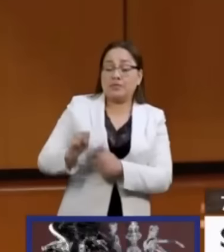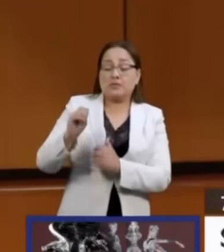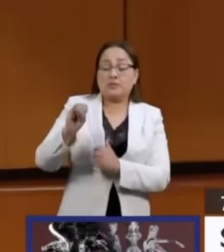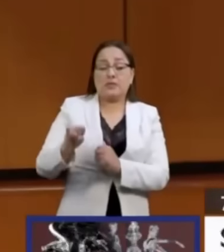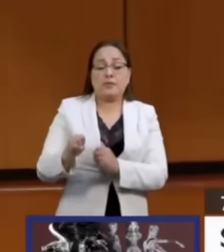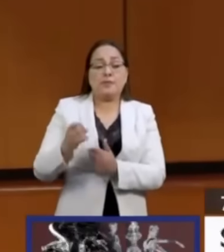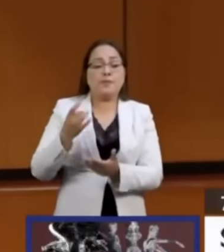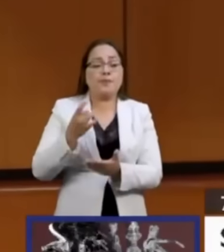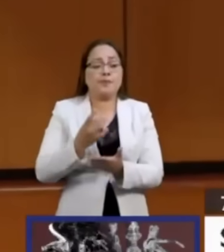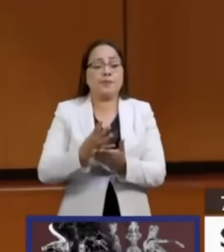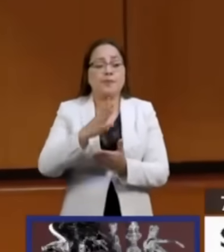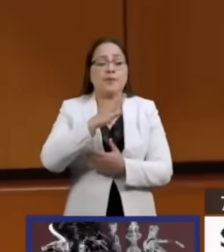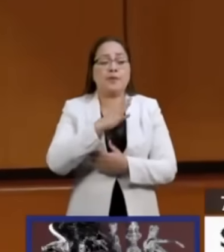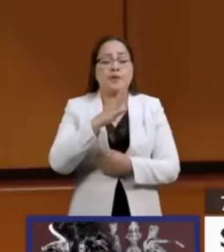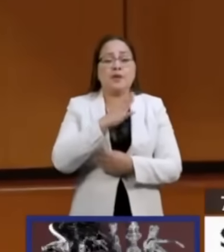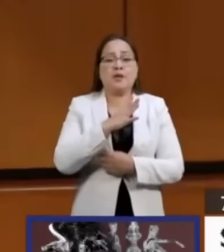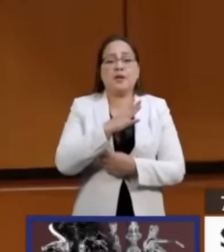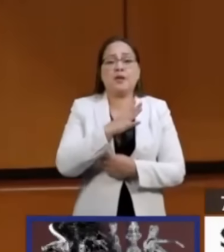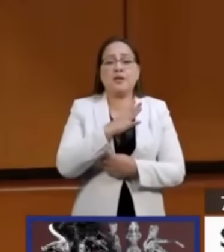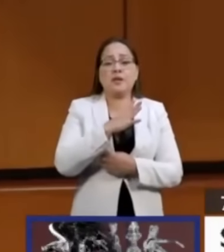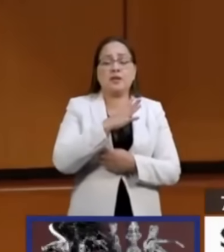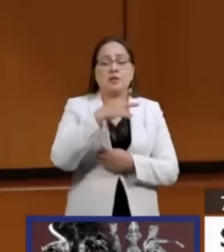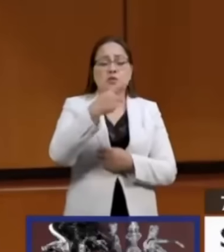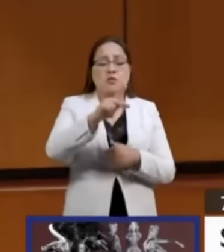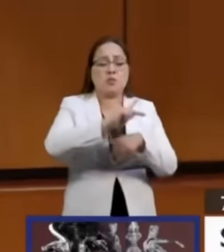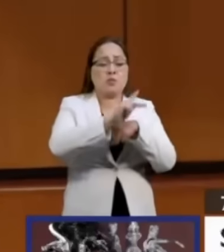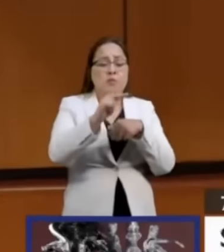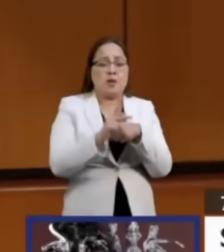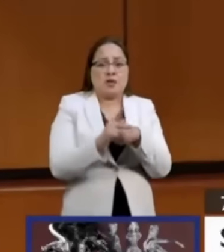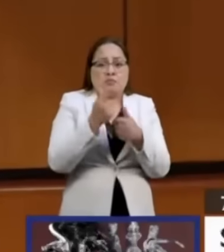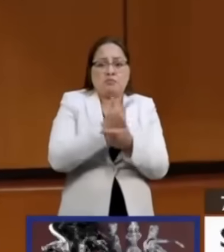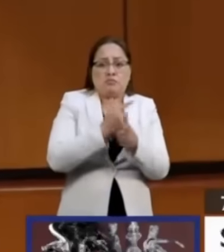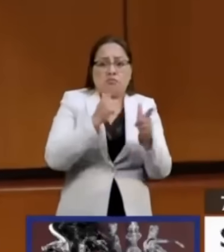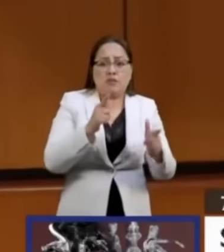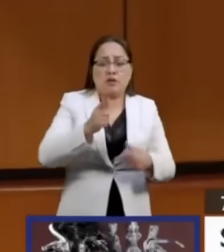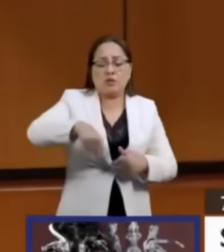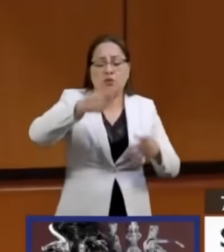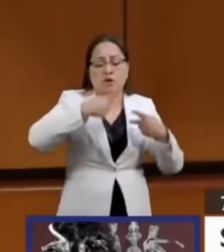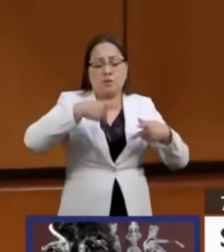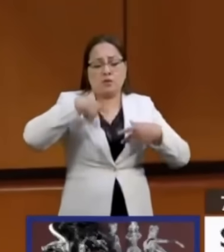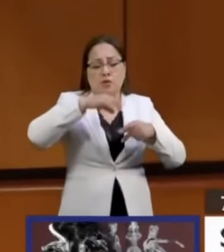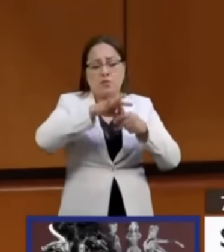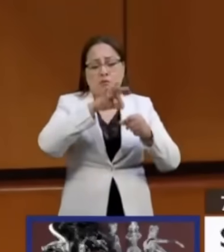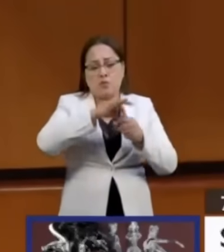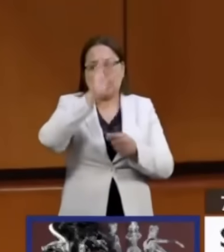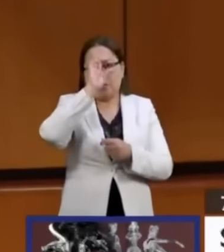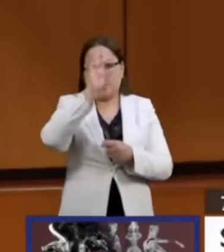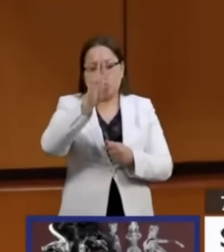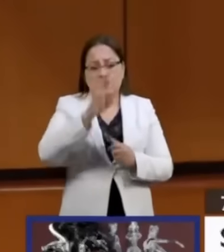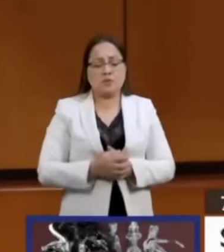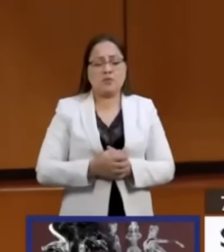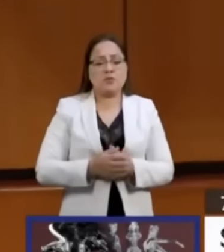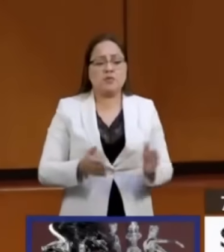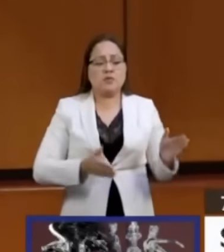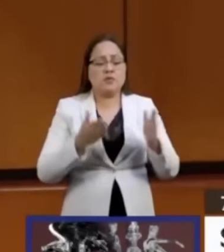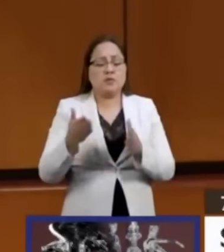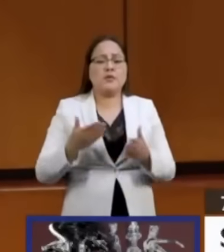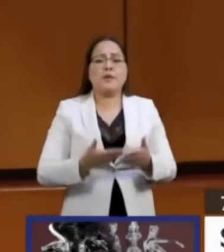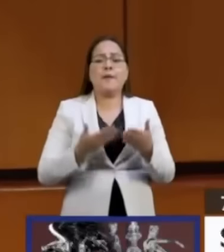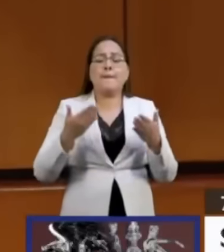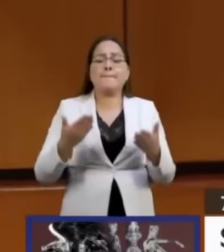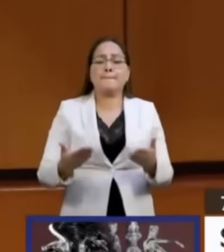es el respeto a la soberanía popular y al voto de la gente. Pero además en esa transición